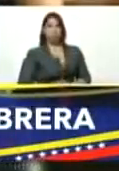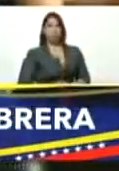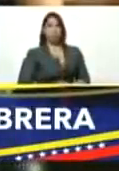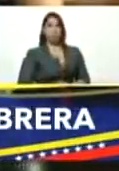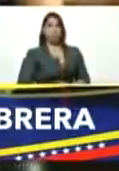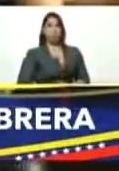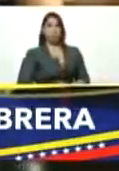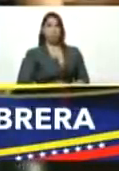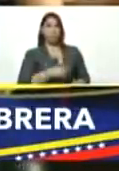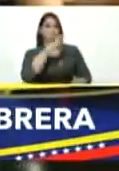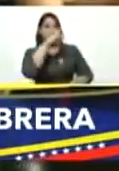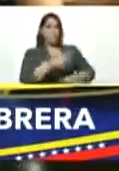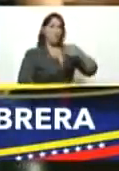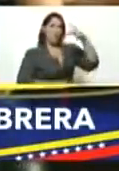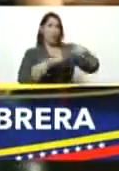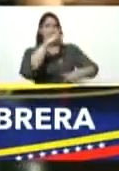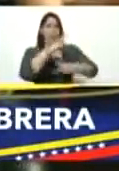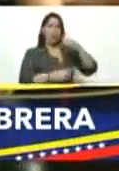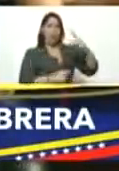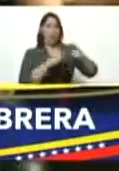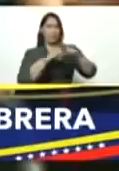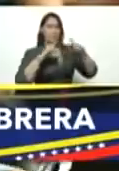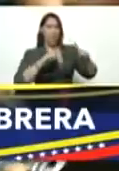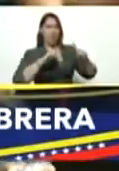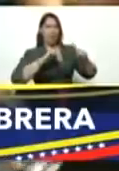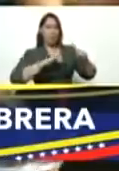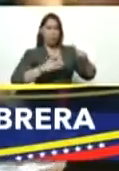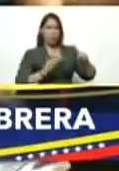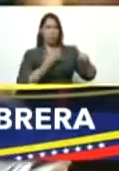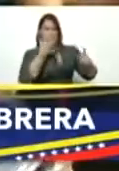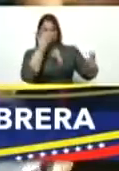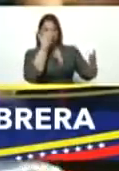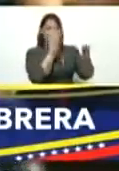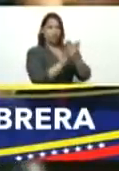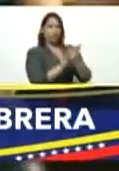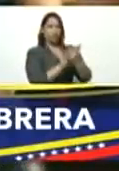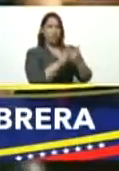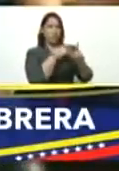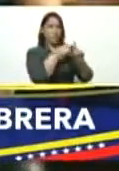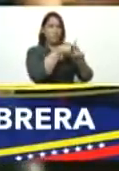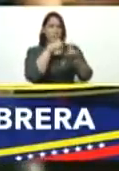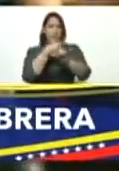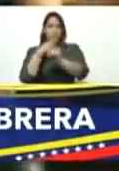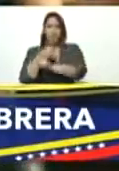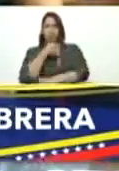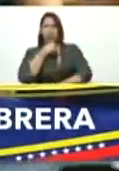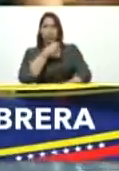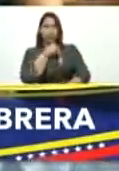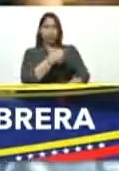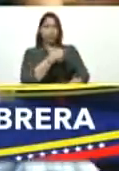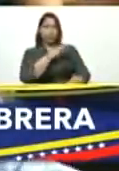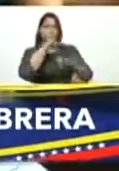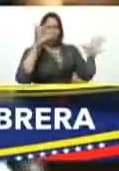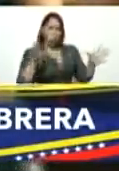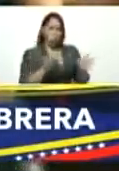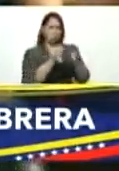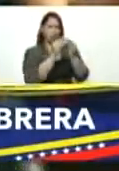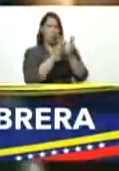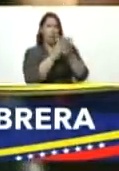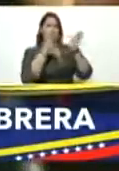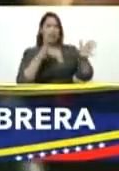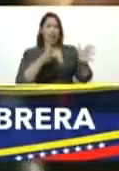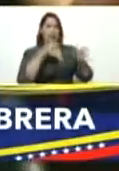un plan para poder enfrentar a los medios de comunicación en definitiva un gran saco